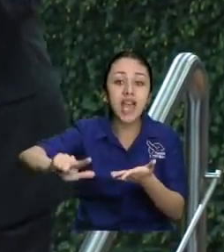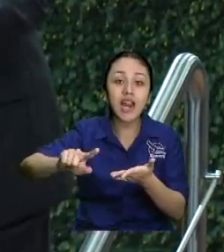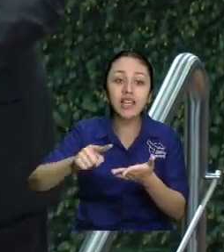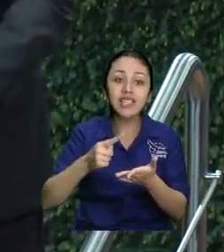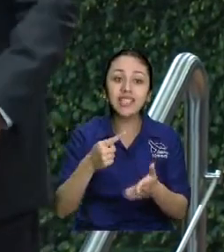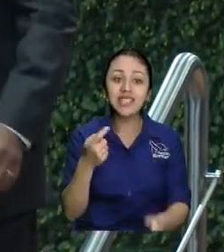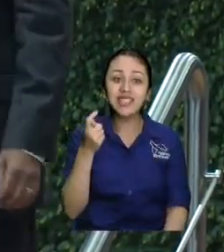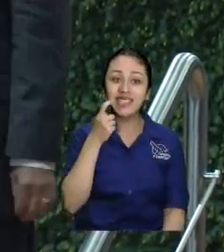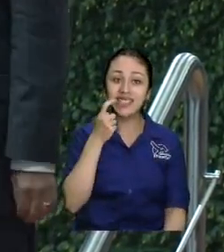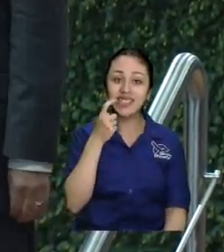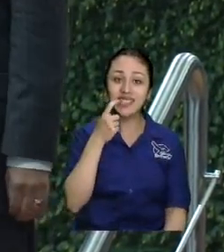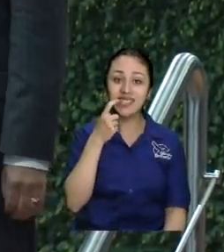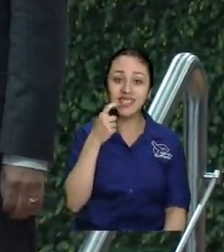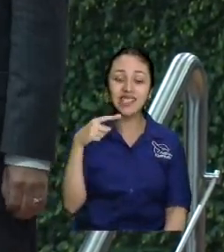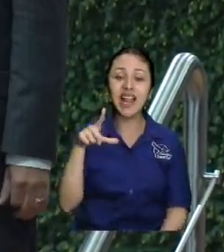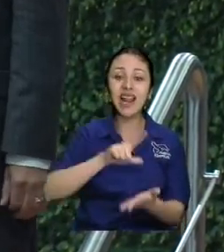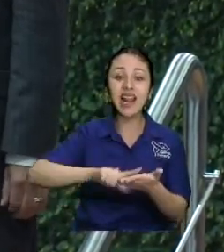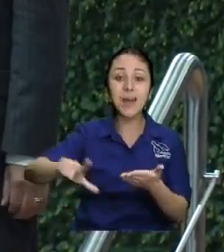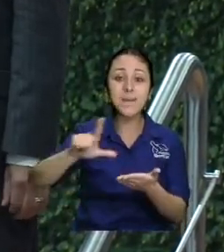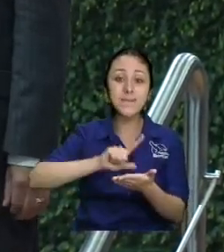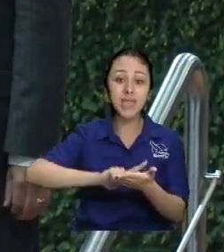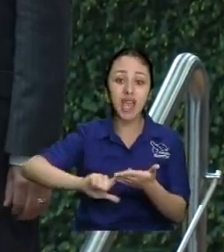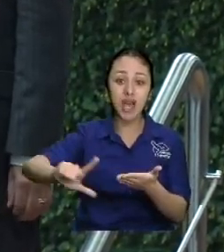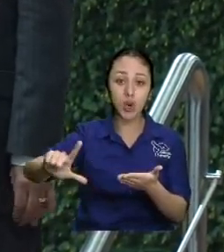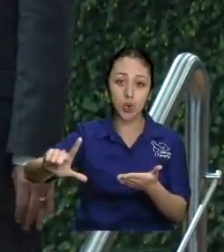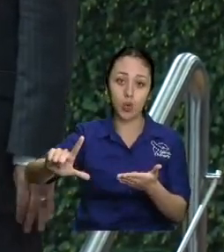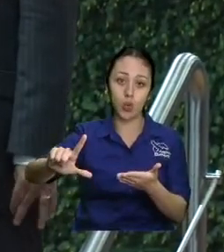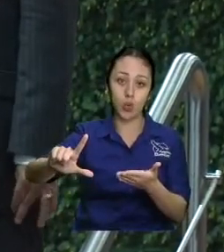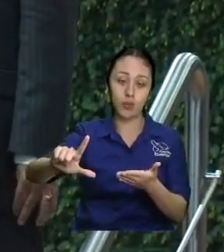malos olores.